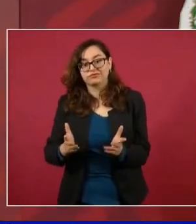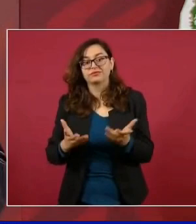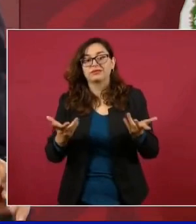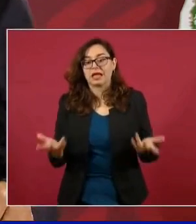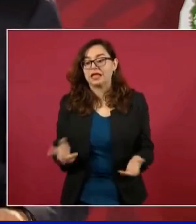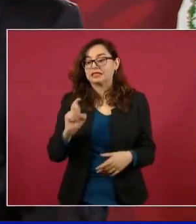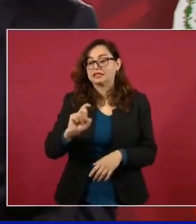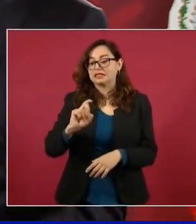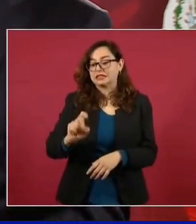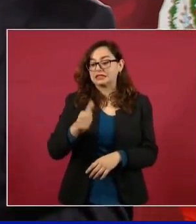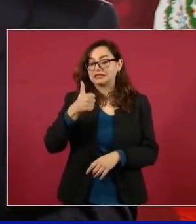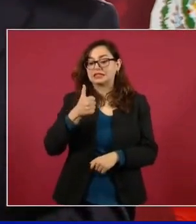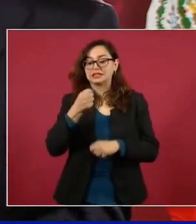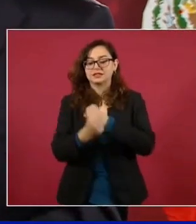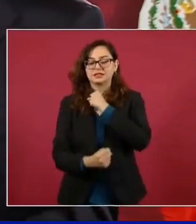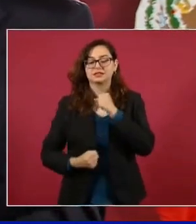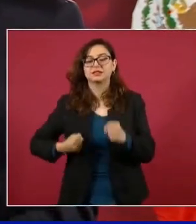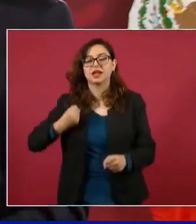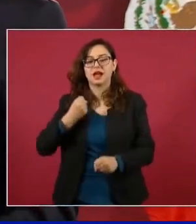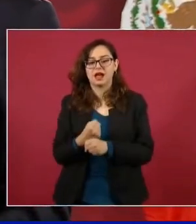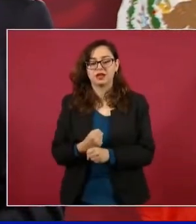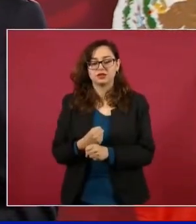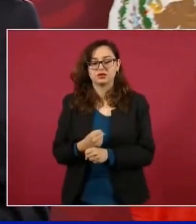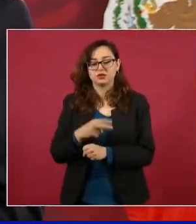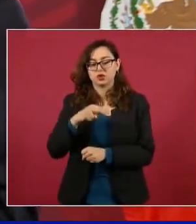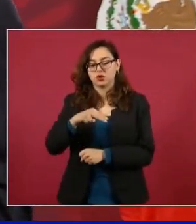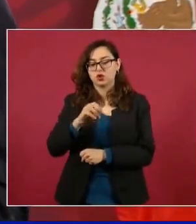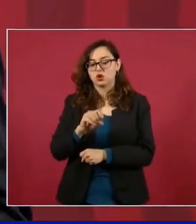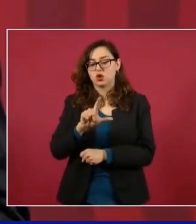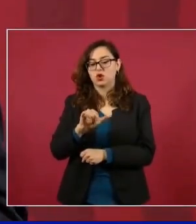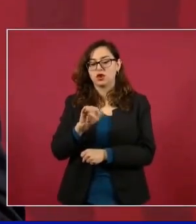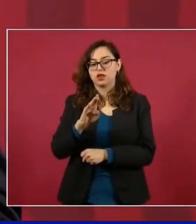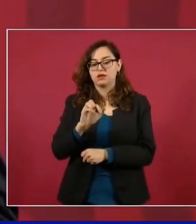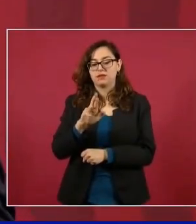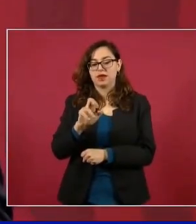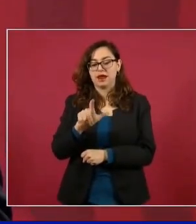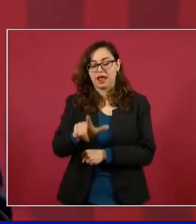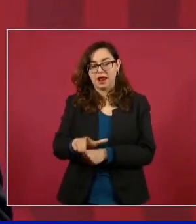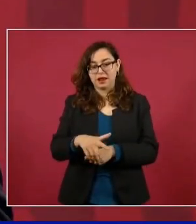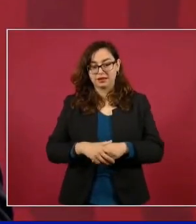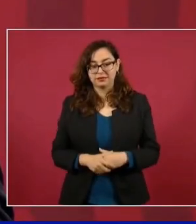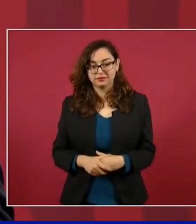fueron 36 años de política neoliberal.